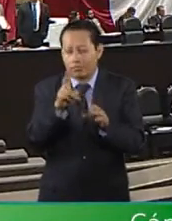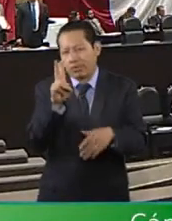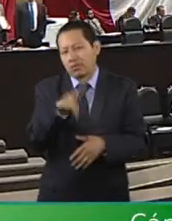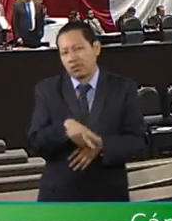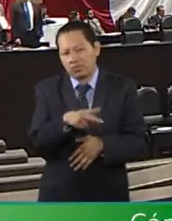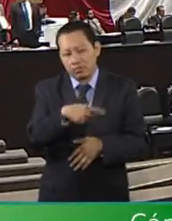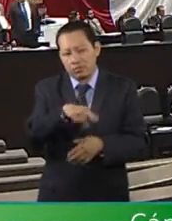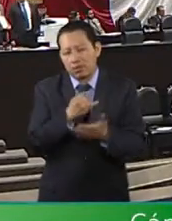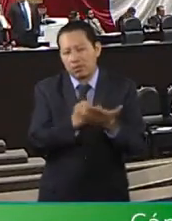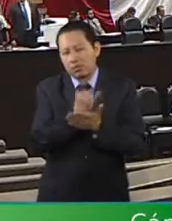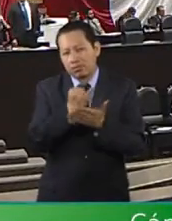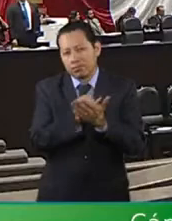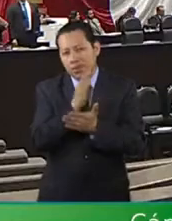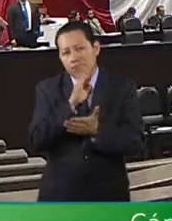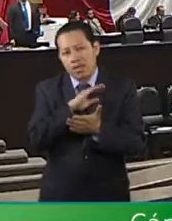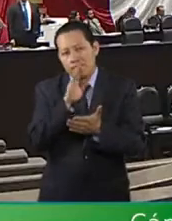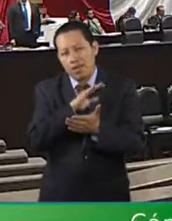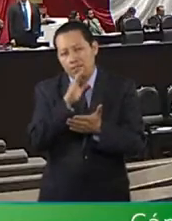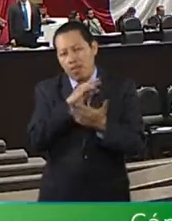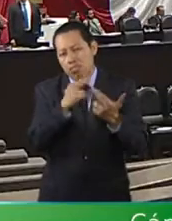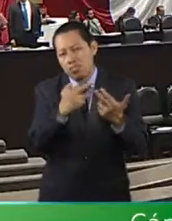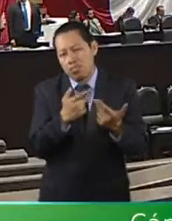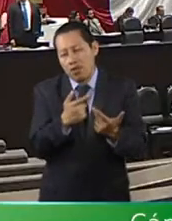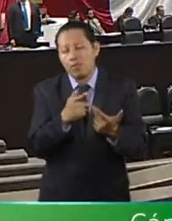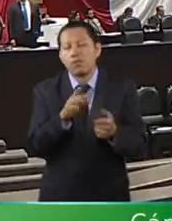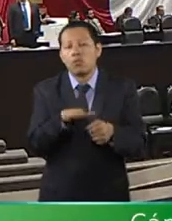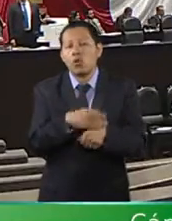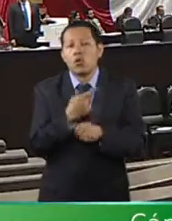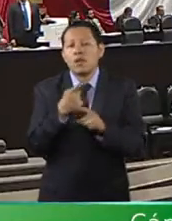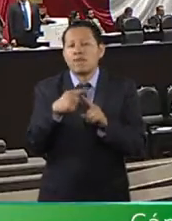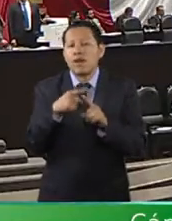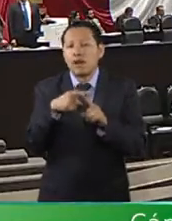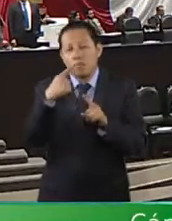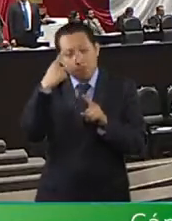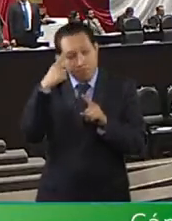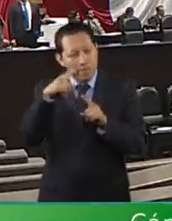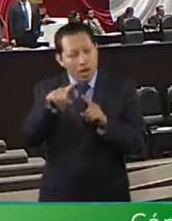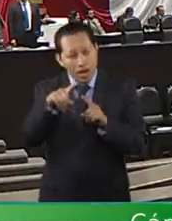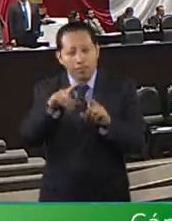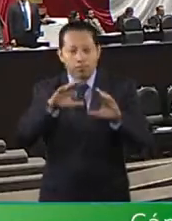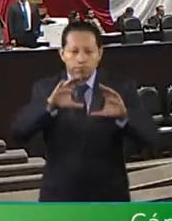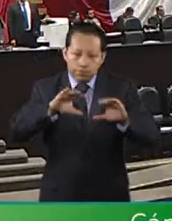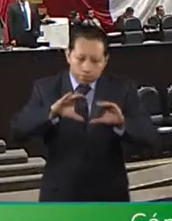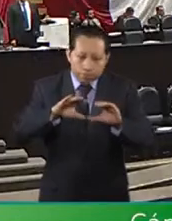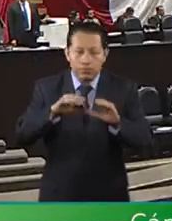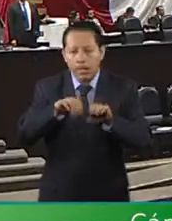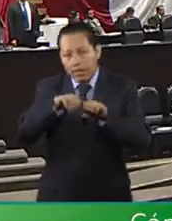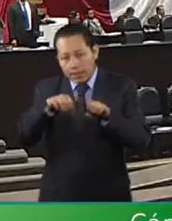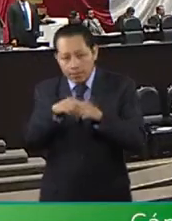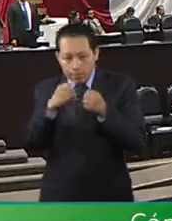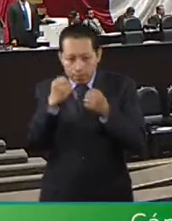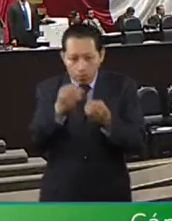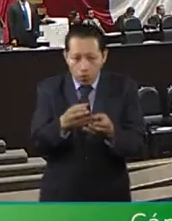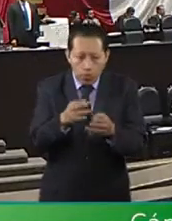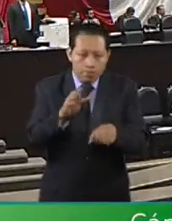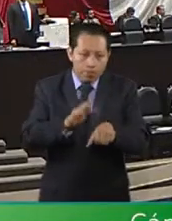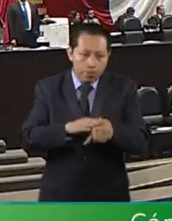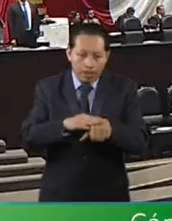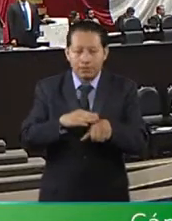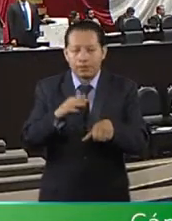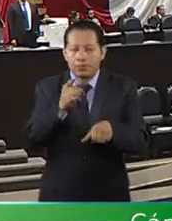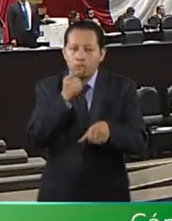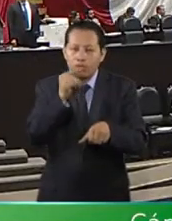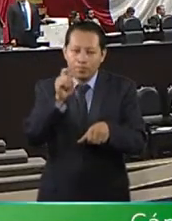ocasionado al abandonar la tarea de formar equipar y profesionalizar a los